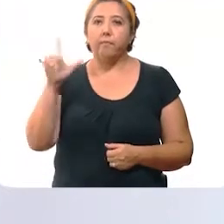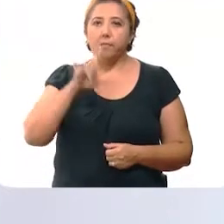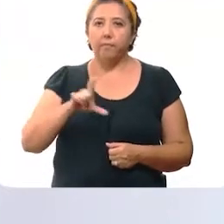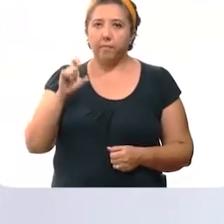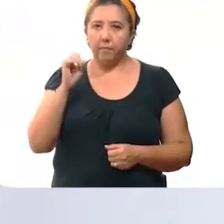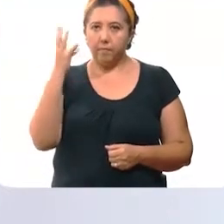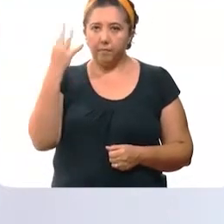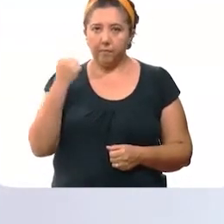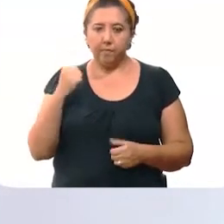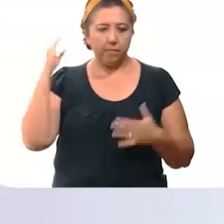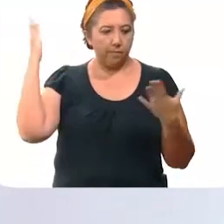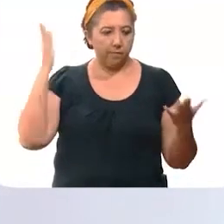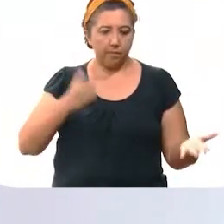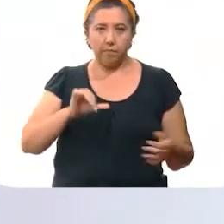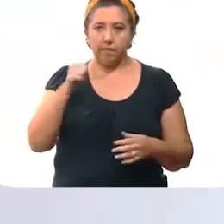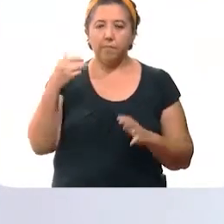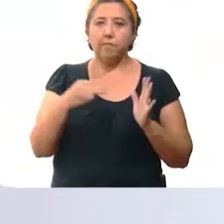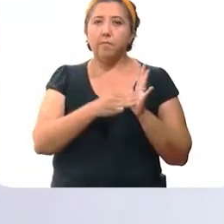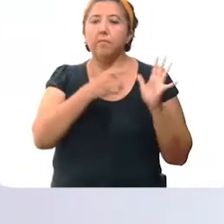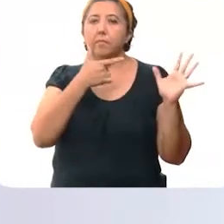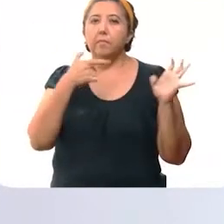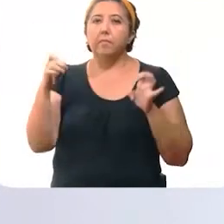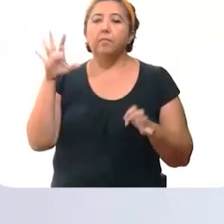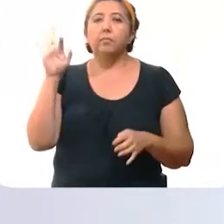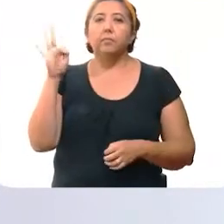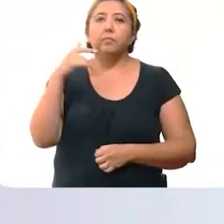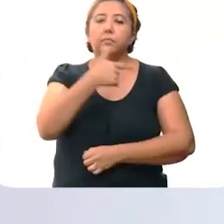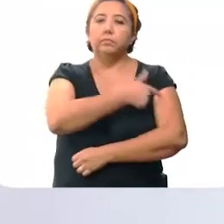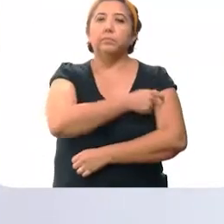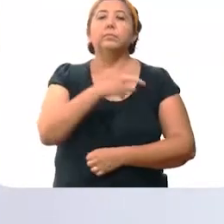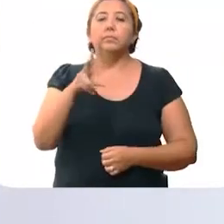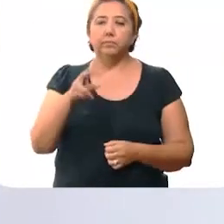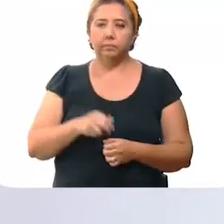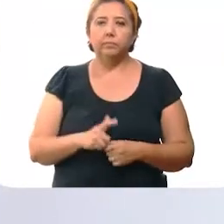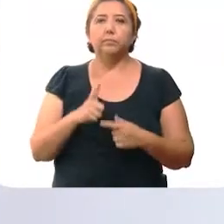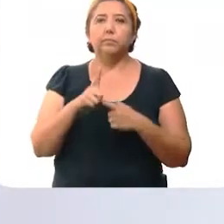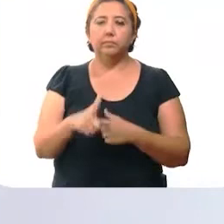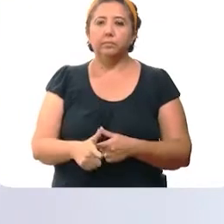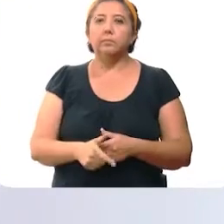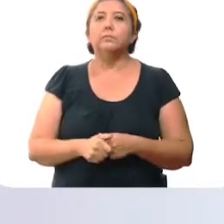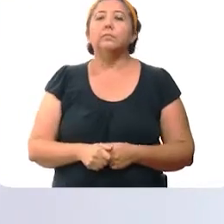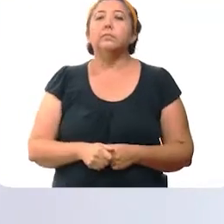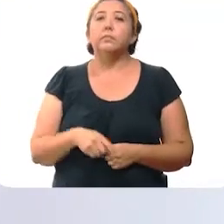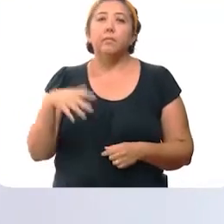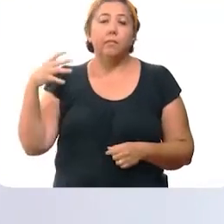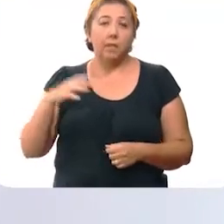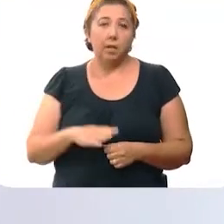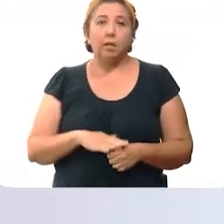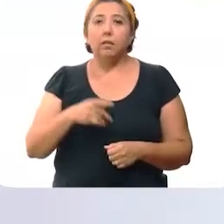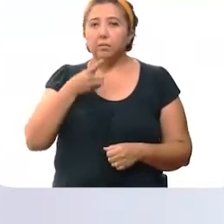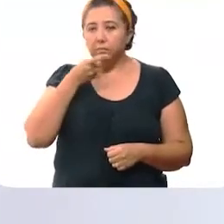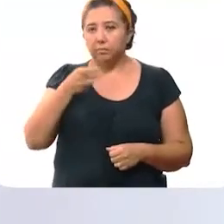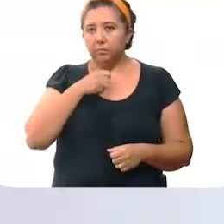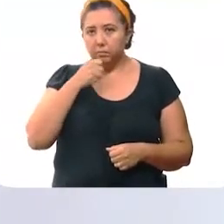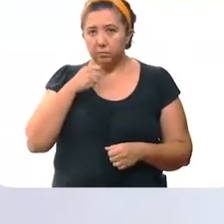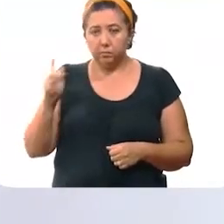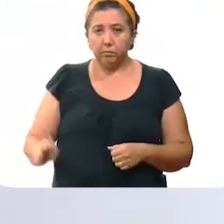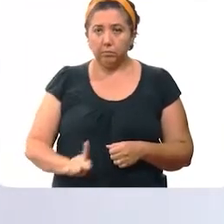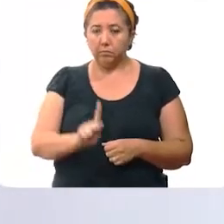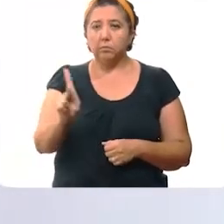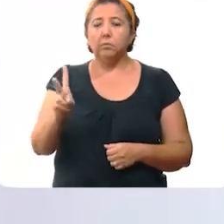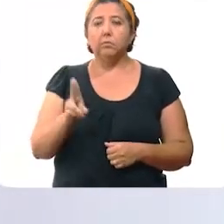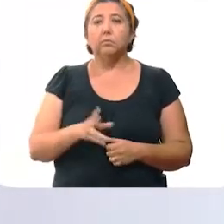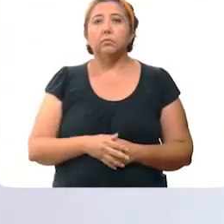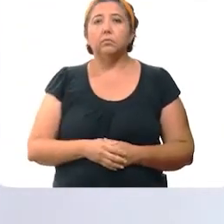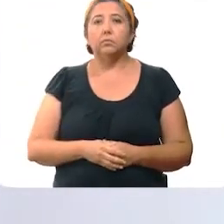lunes 29 llegaron 11.740 vacunas, también para continuar con la aplicación a adultos mayores en los municipios del interior